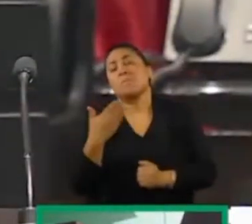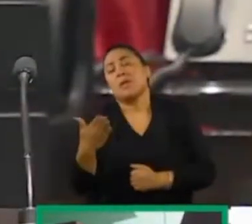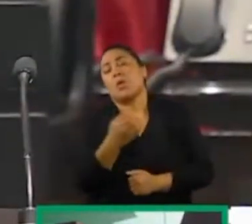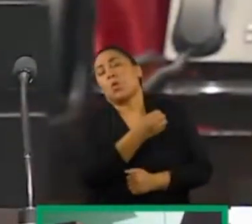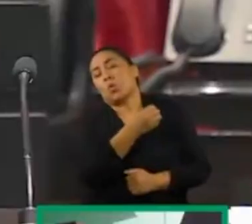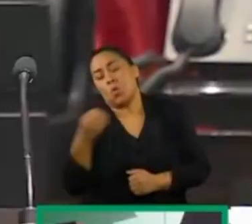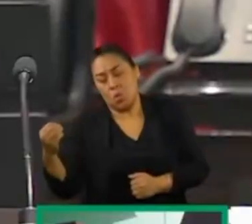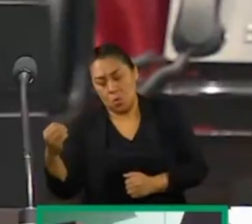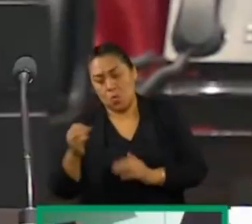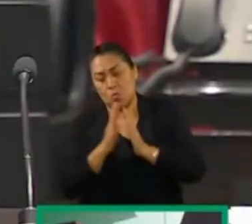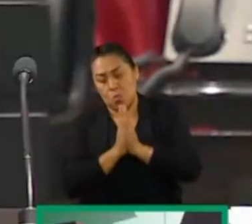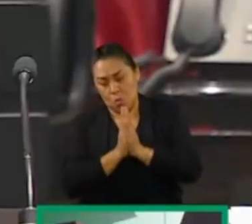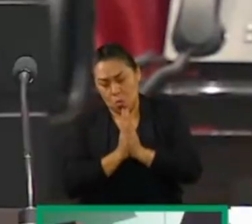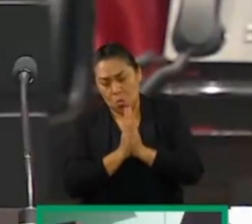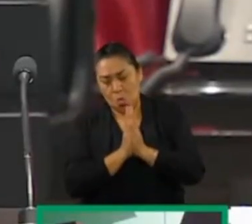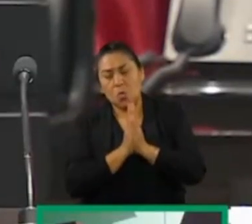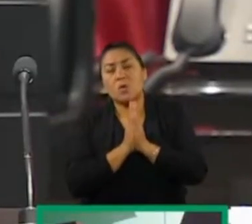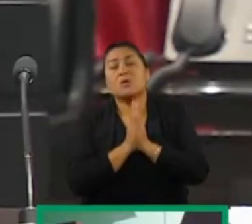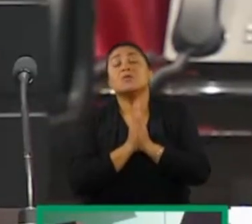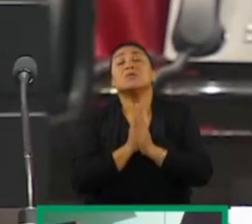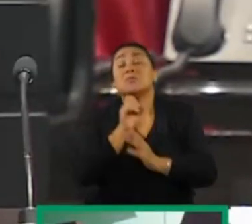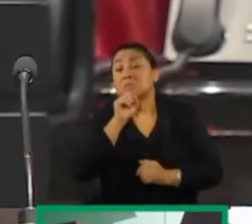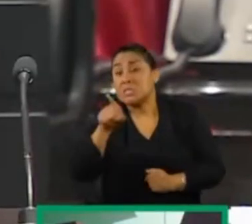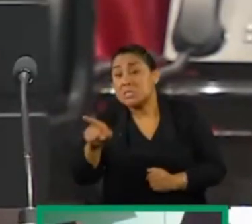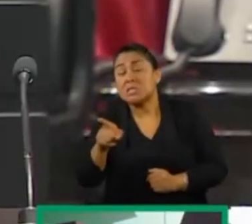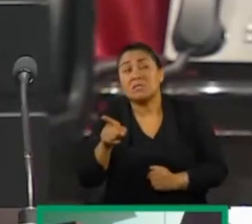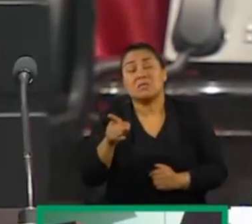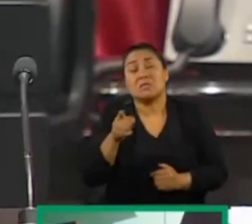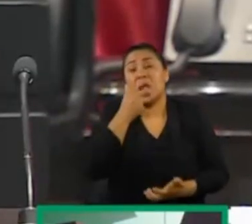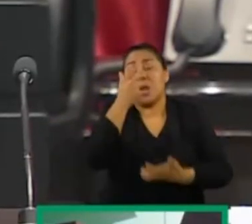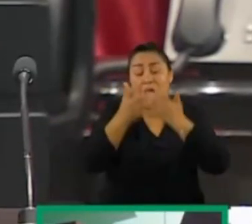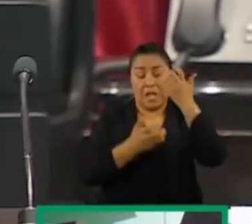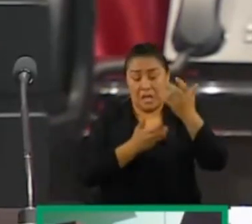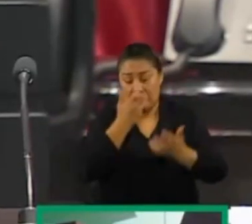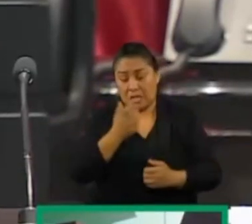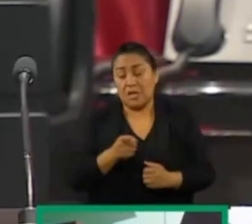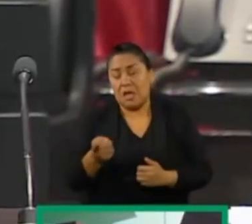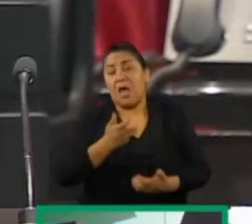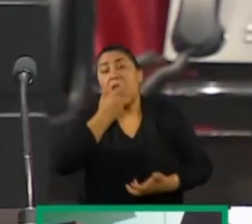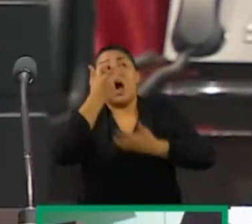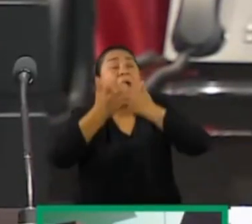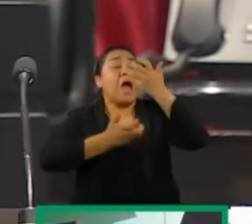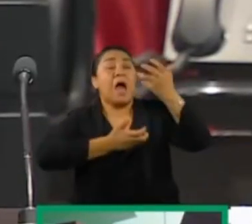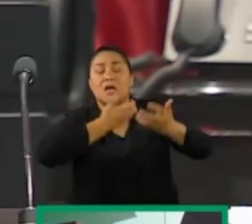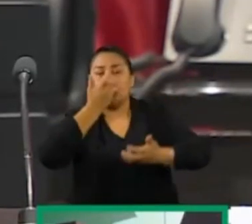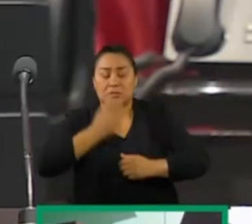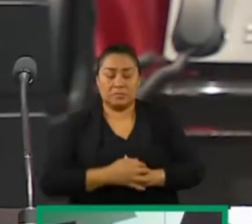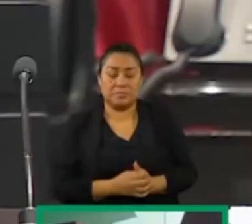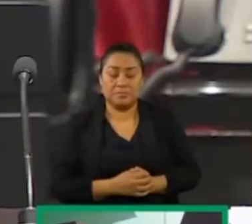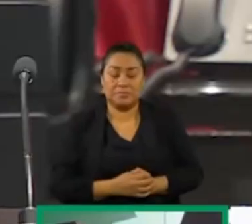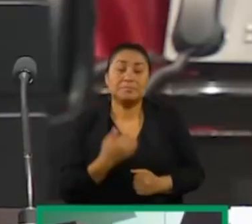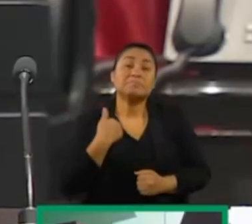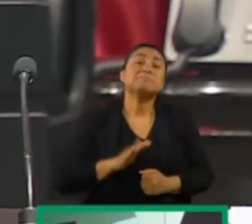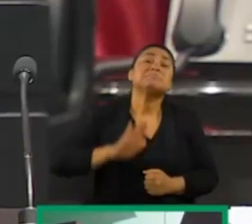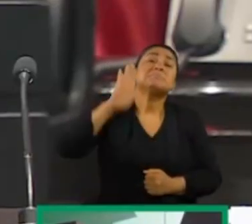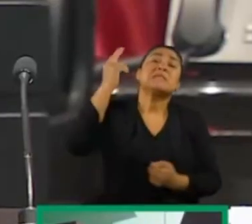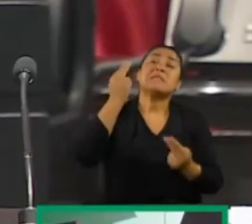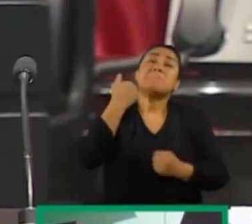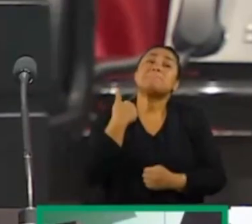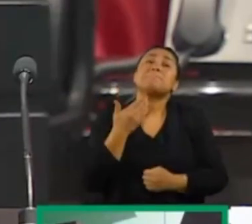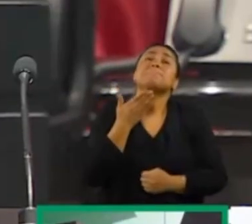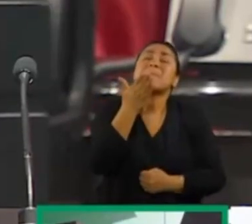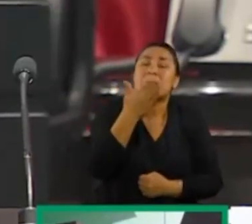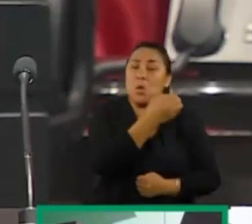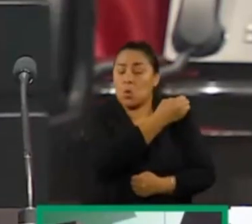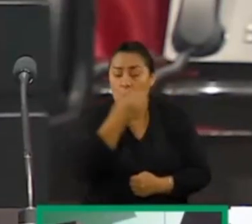el único que está poniendo desorden es él mismo. Está solicitando y gritando. Solicito una moción de orden.